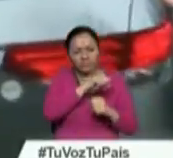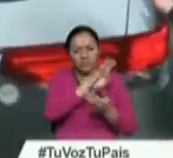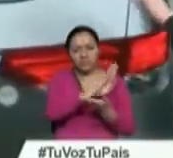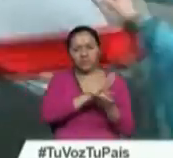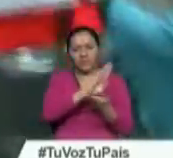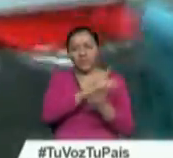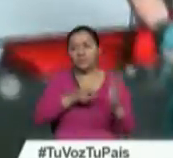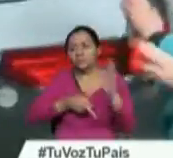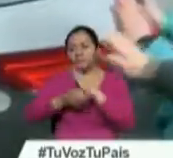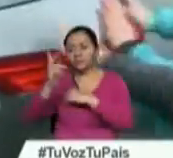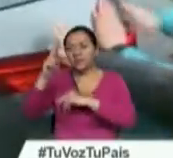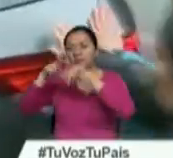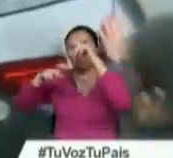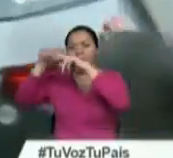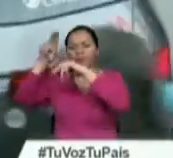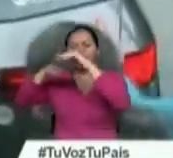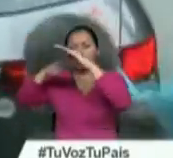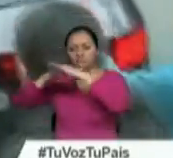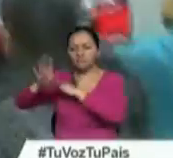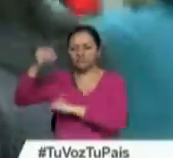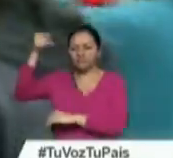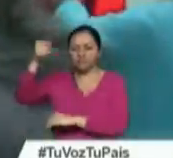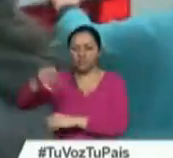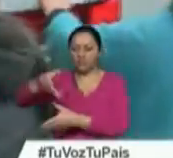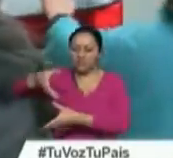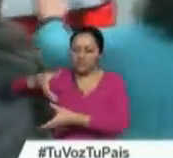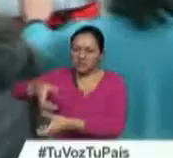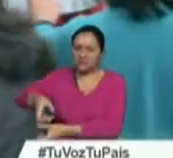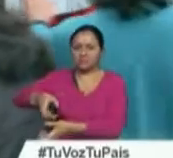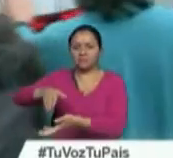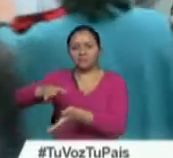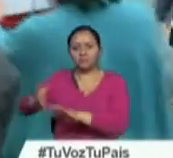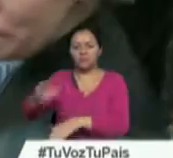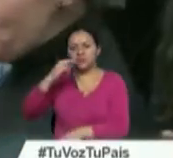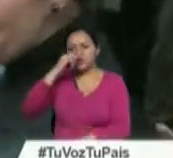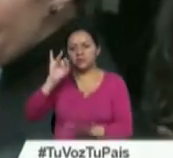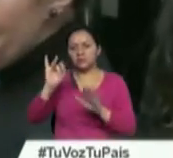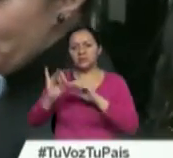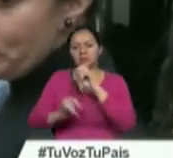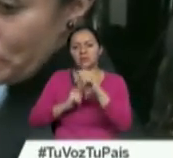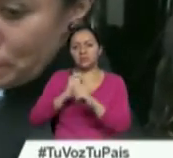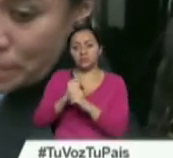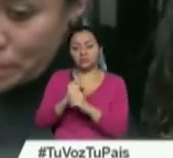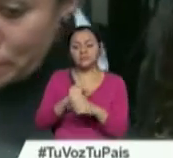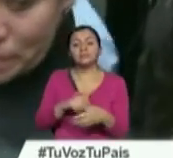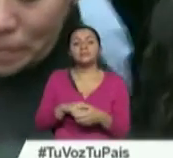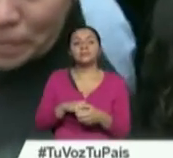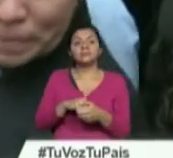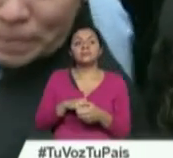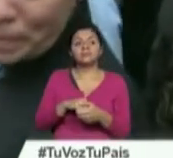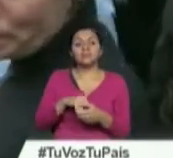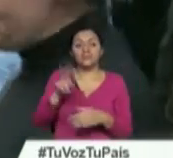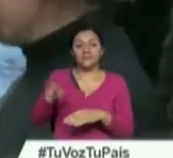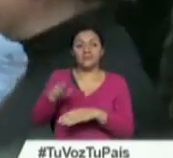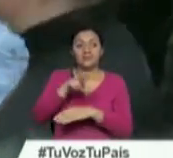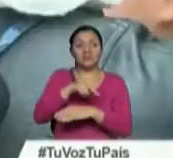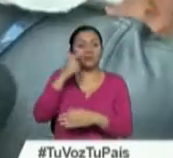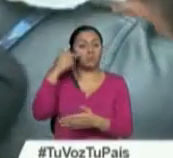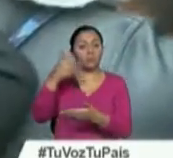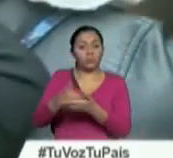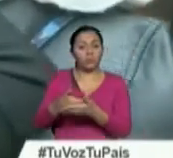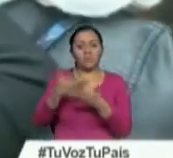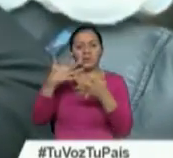llevó a un lujoso apartamento en donde fue encontrado el cuerpo de Zamboní. La fiscalía declaró que ya tiene una prueba biológica